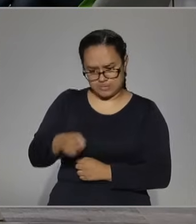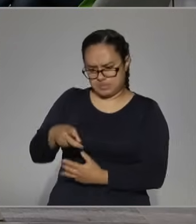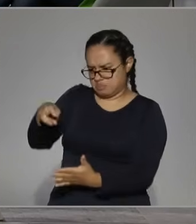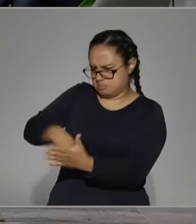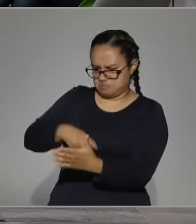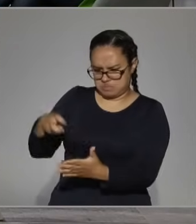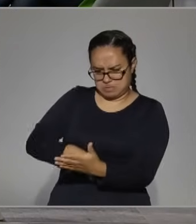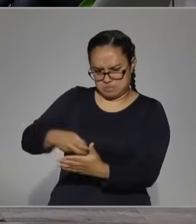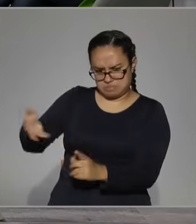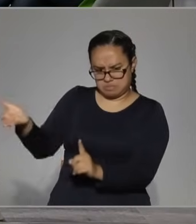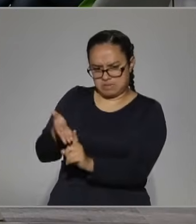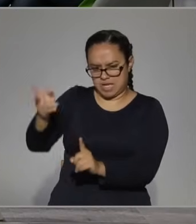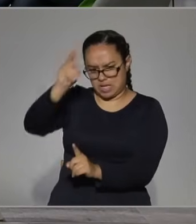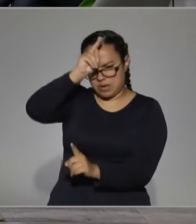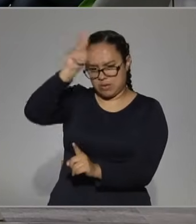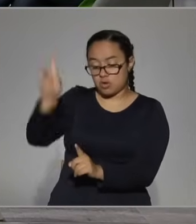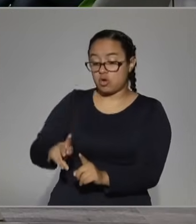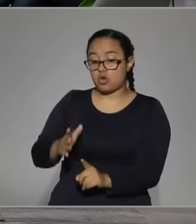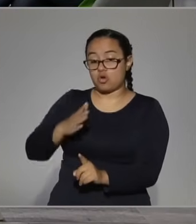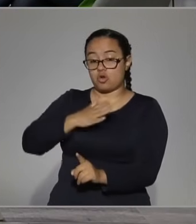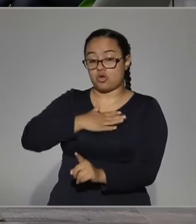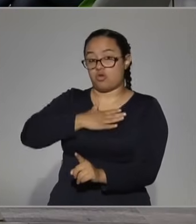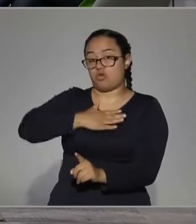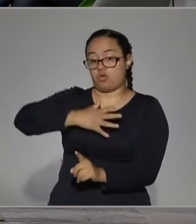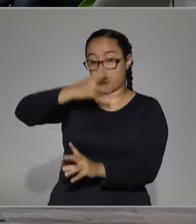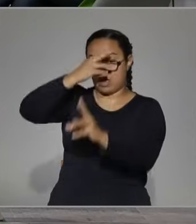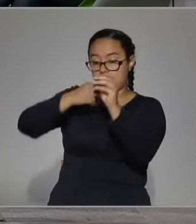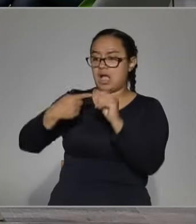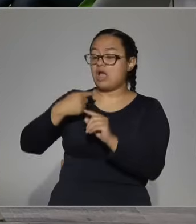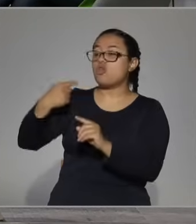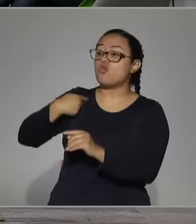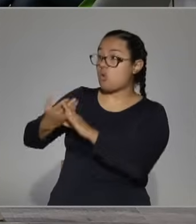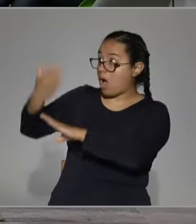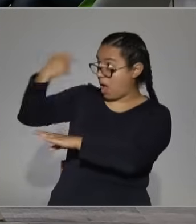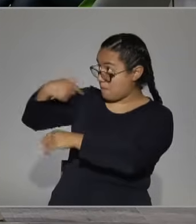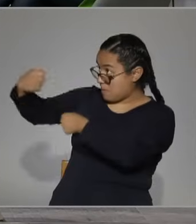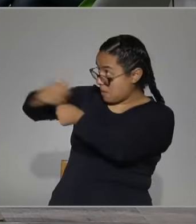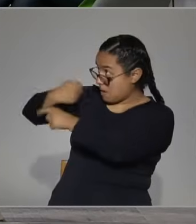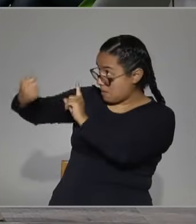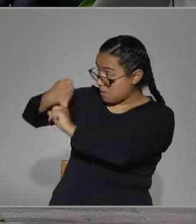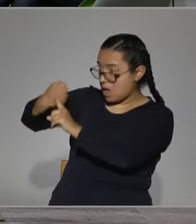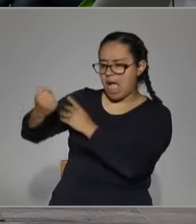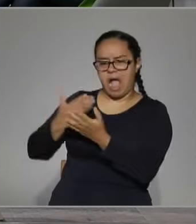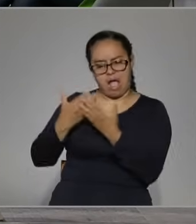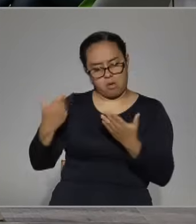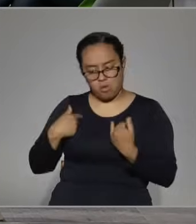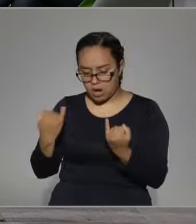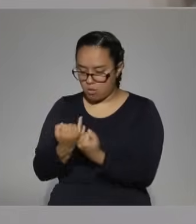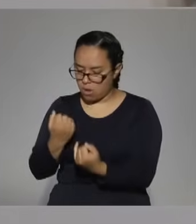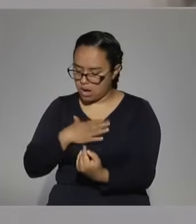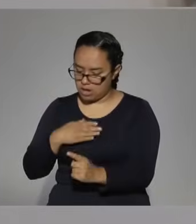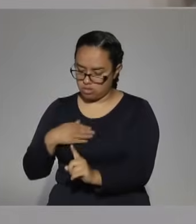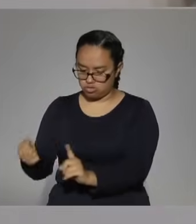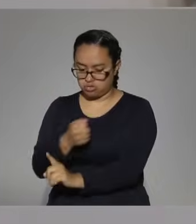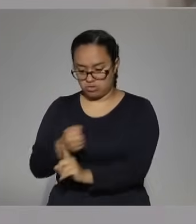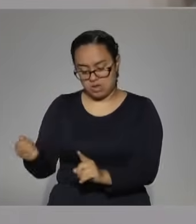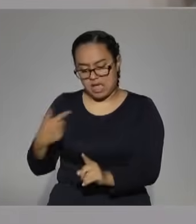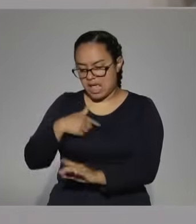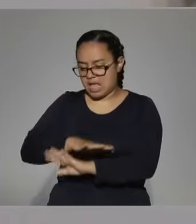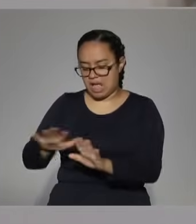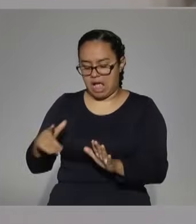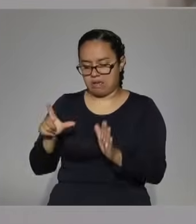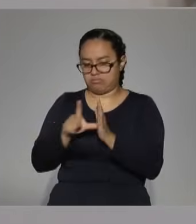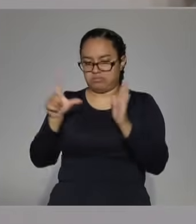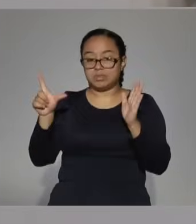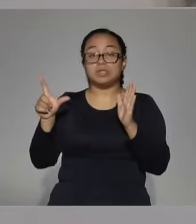los hijos. Yo aprendí a golpes y me funcionó. Así hay que enseñarle a los hijos, ¿no? También hay muchos padres